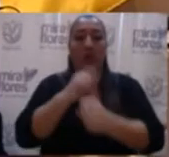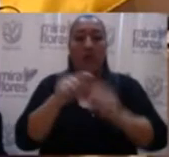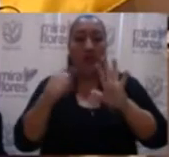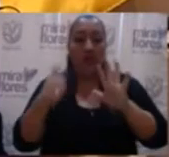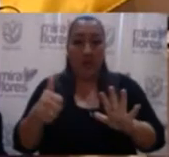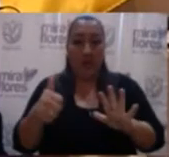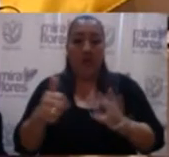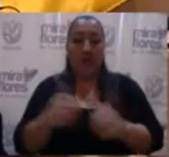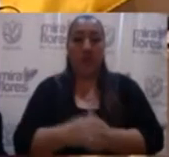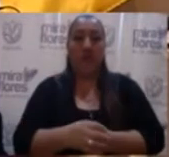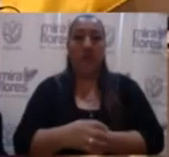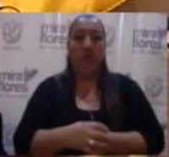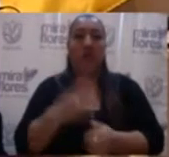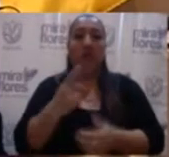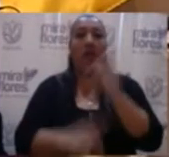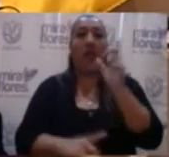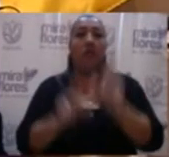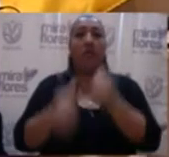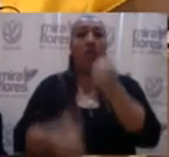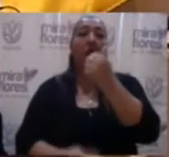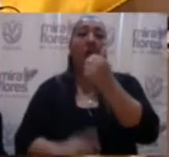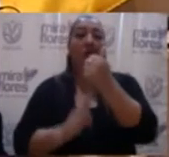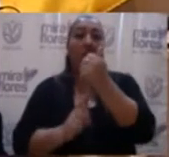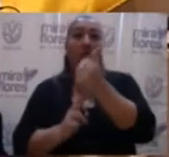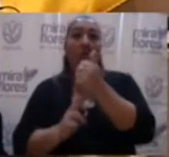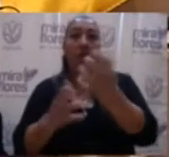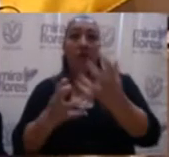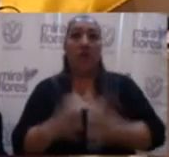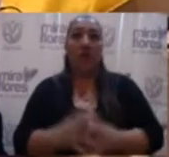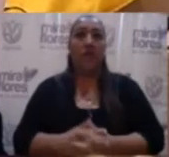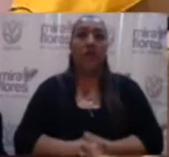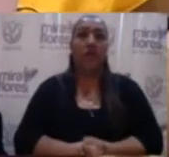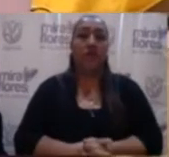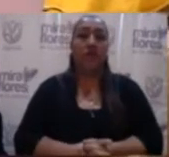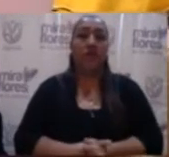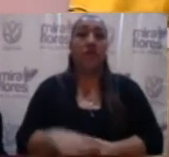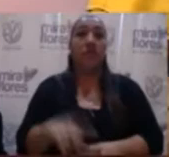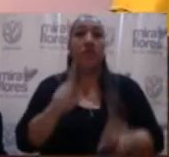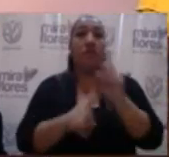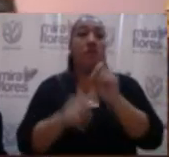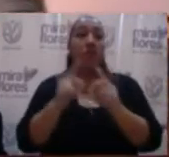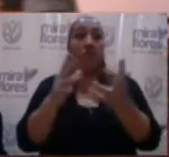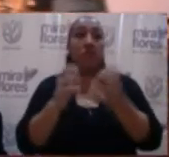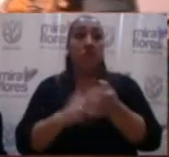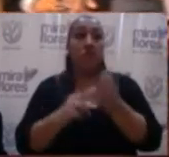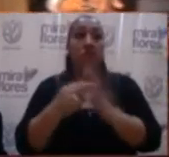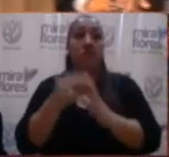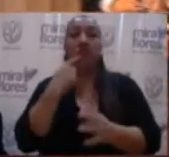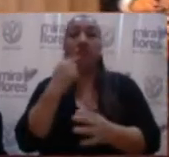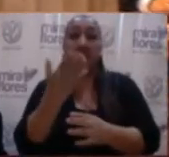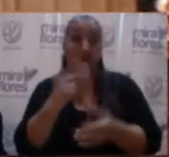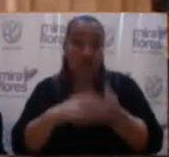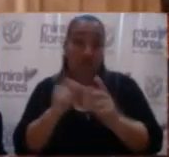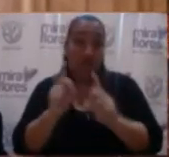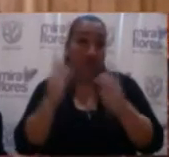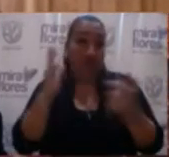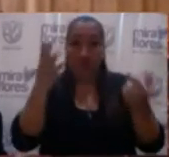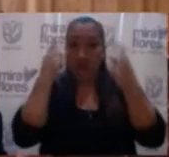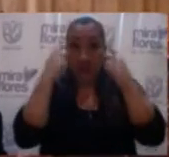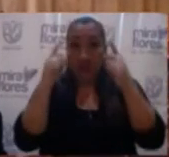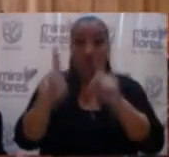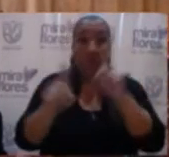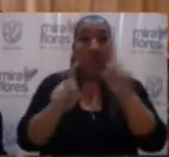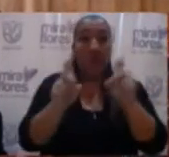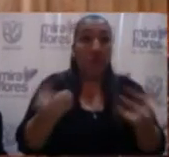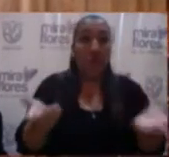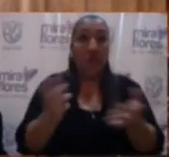2016, a disposición de los regidores que así lo requieran. Muy bien, si hubiese alguien que solicitase esto, está a